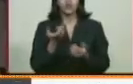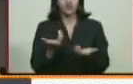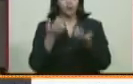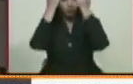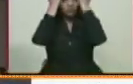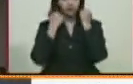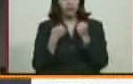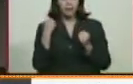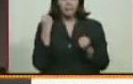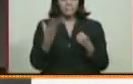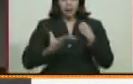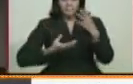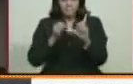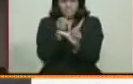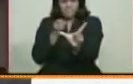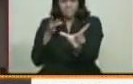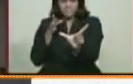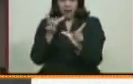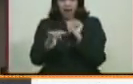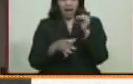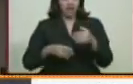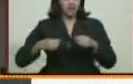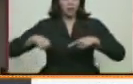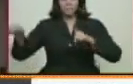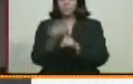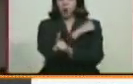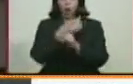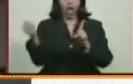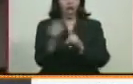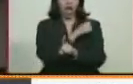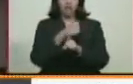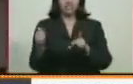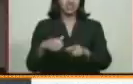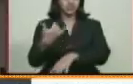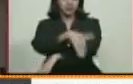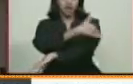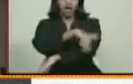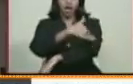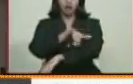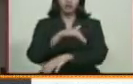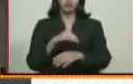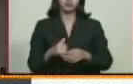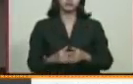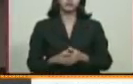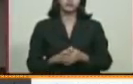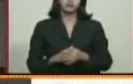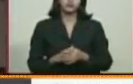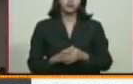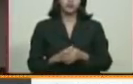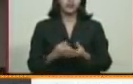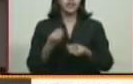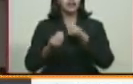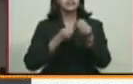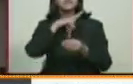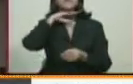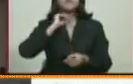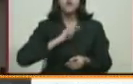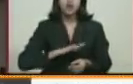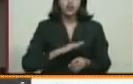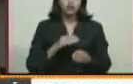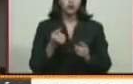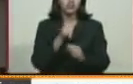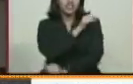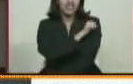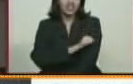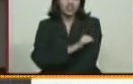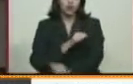a la violencia, vámonos a las calles, vamos a subvertir el orden y ocasionar muertos y heridos, como ocurrió